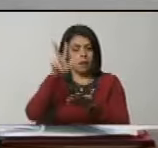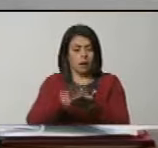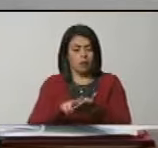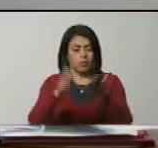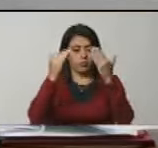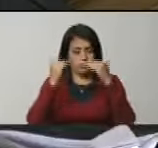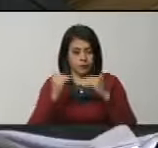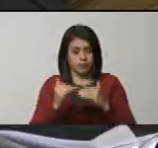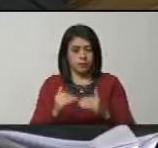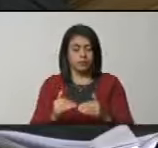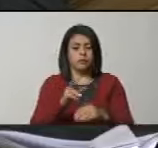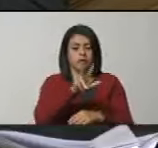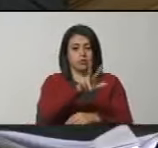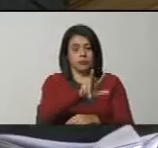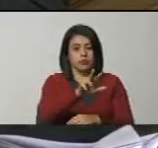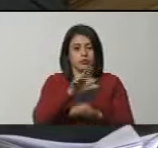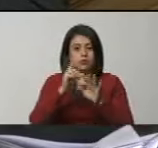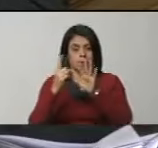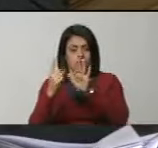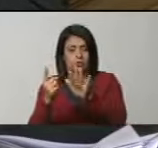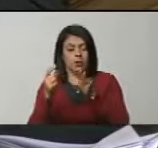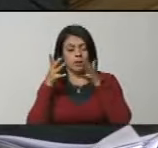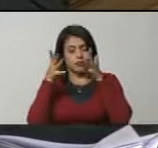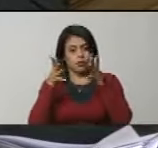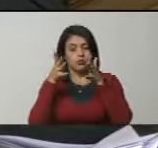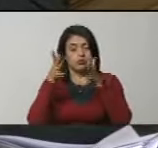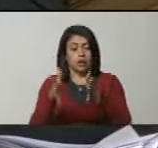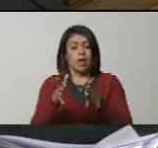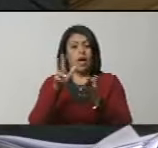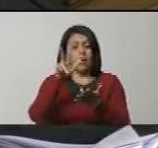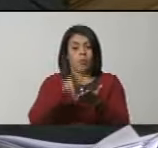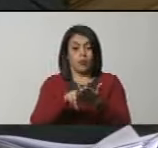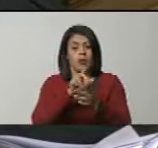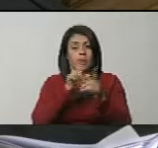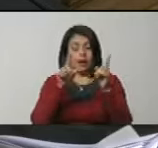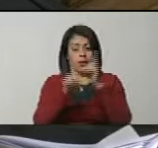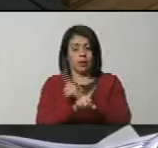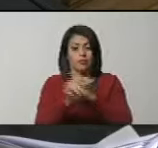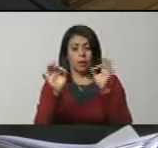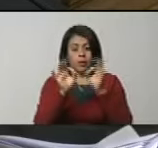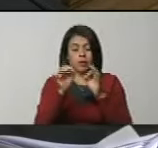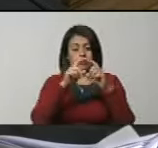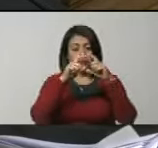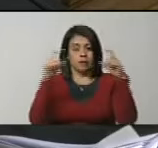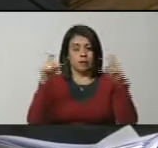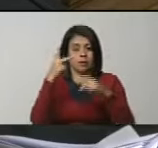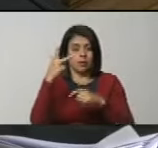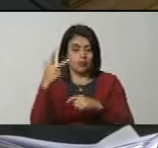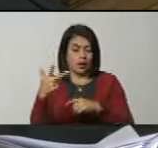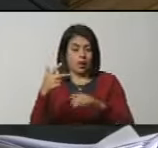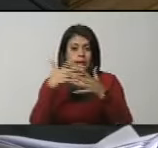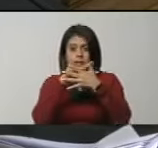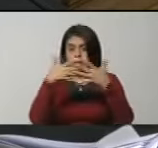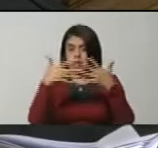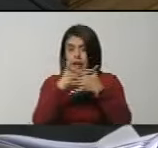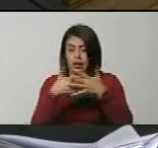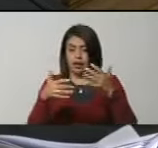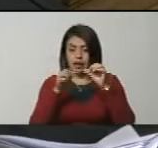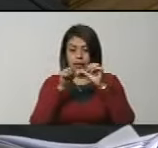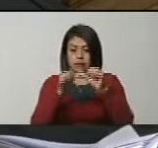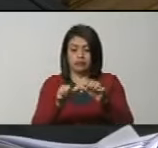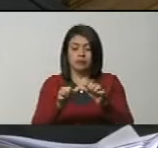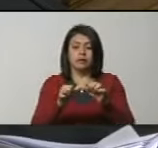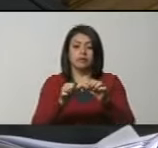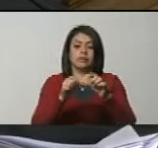Aprobado. Siguiente. Trigésimo sexto. Se sugiere aprobar con modificación la denominación del capítulo 3, quedando redactado en los siguientes términos.